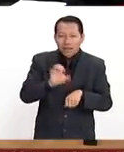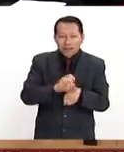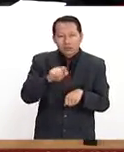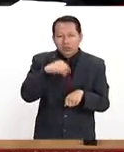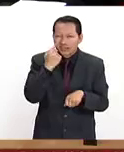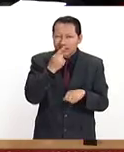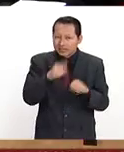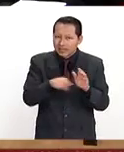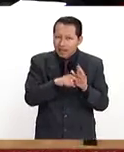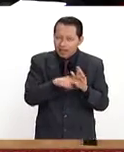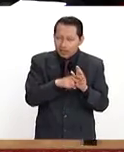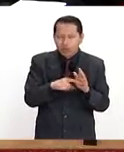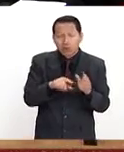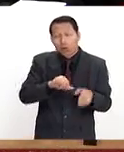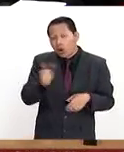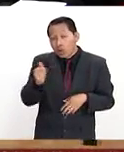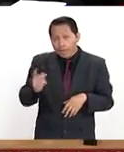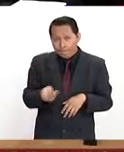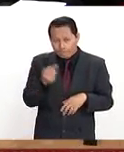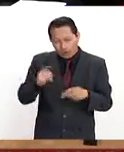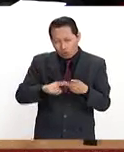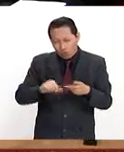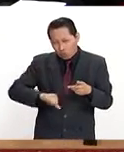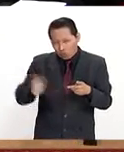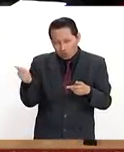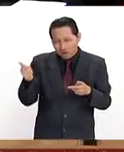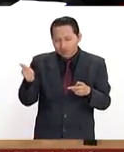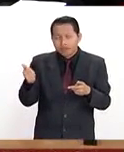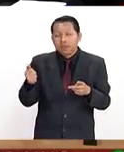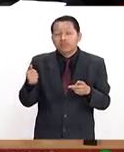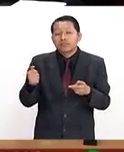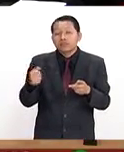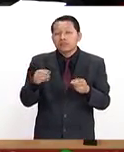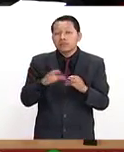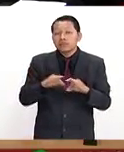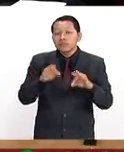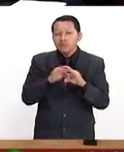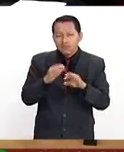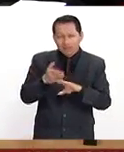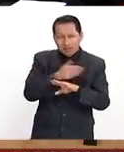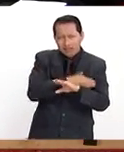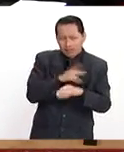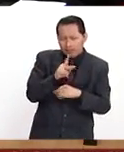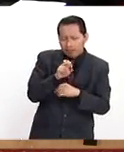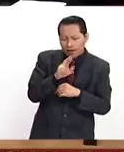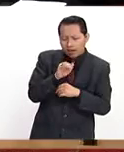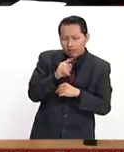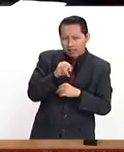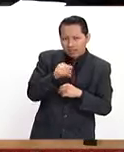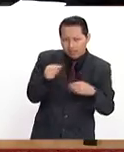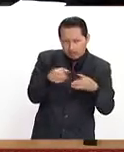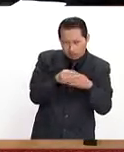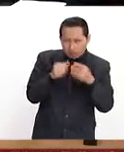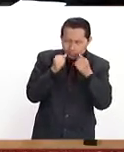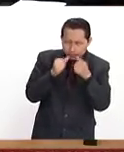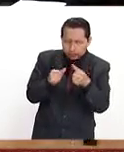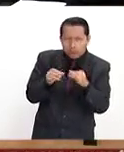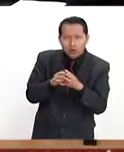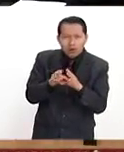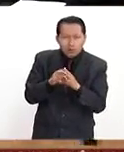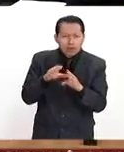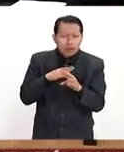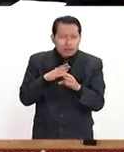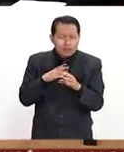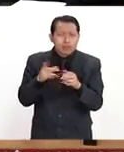Luego hicimos una pregunta que es de seguimiento, es un tema que en Parametría ya le hemos dado algún seguimiento. Hicimos una